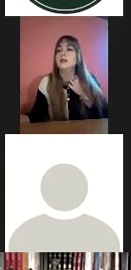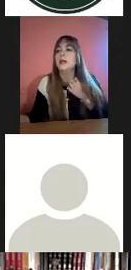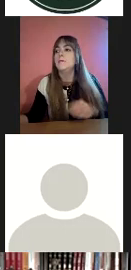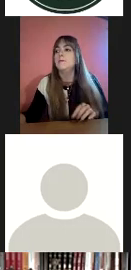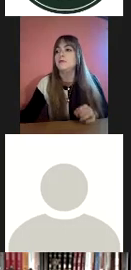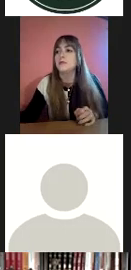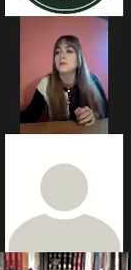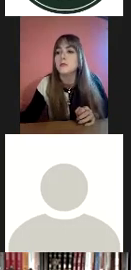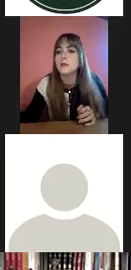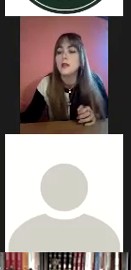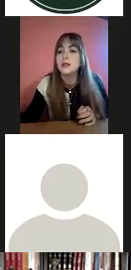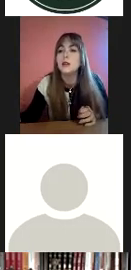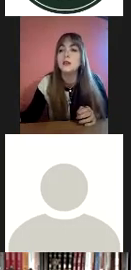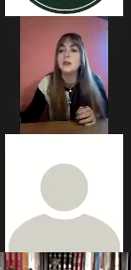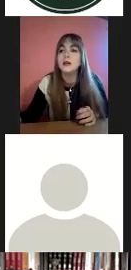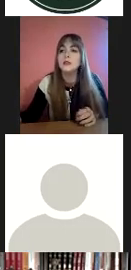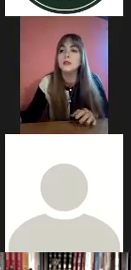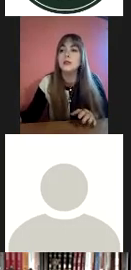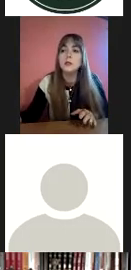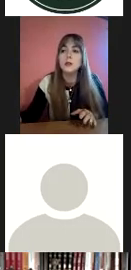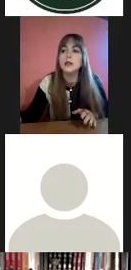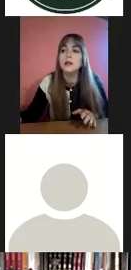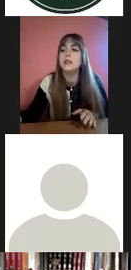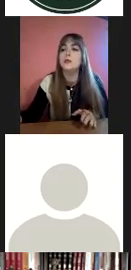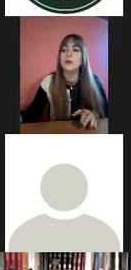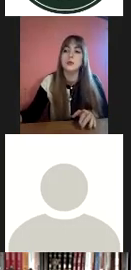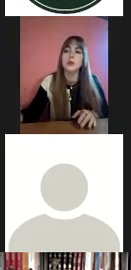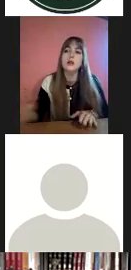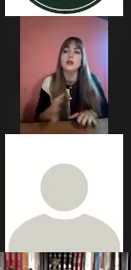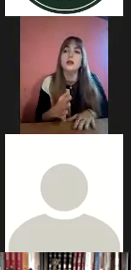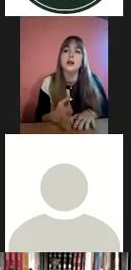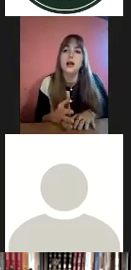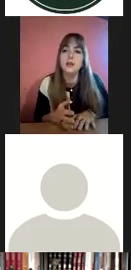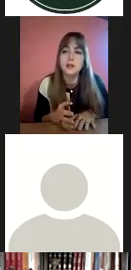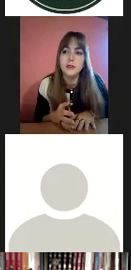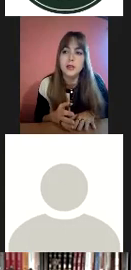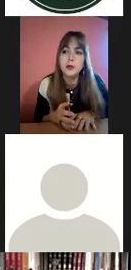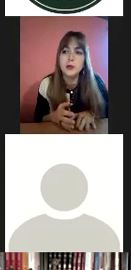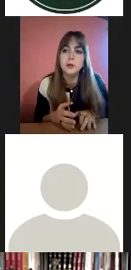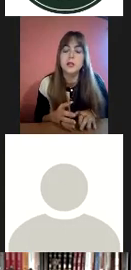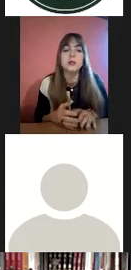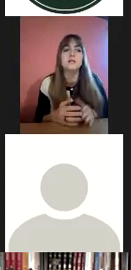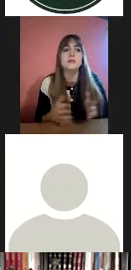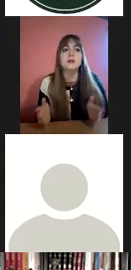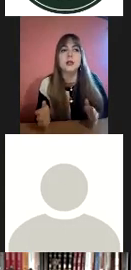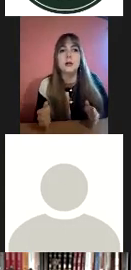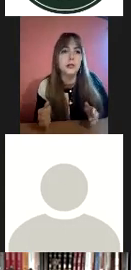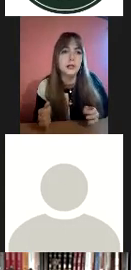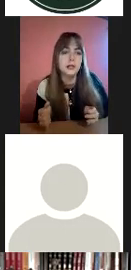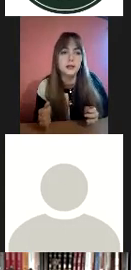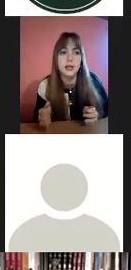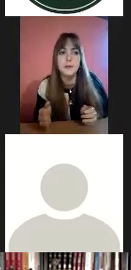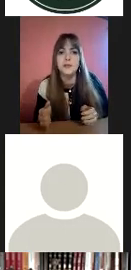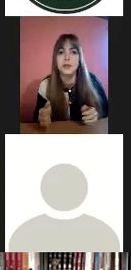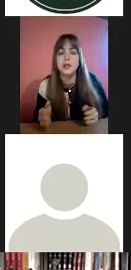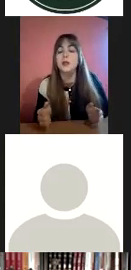continúan, el Estado no educa y castra muy poco. ¿A qué nos referimos con educación? No hay